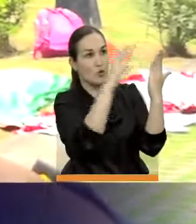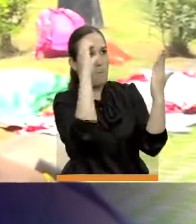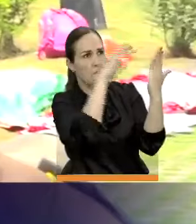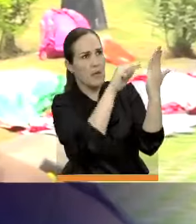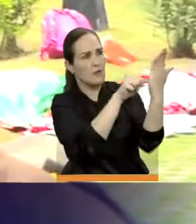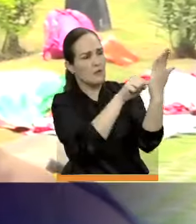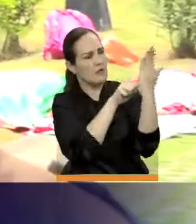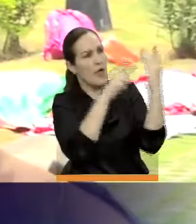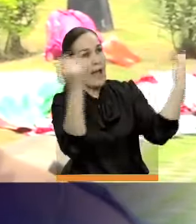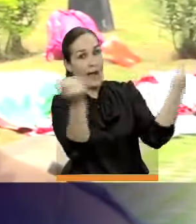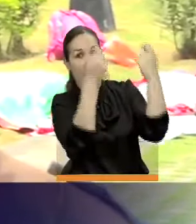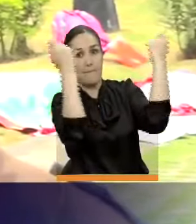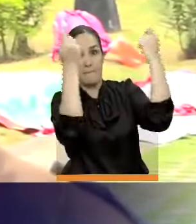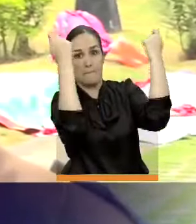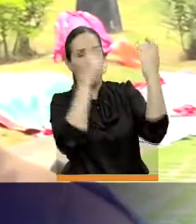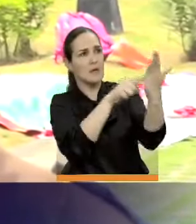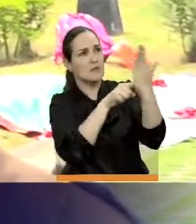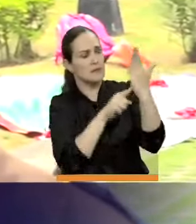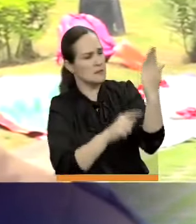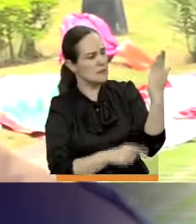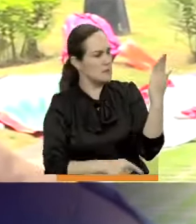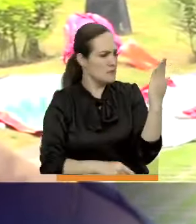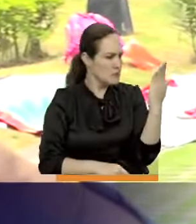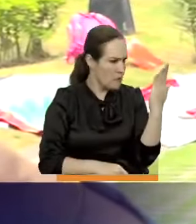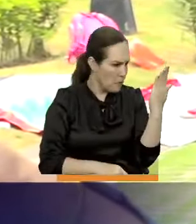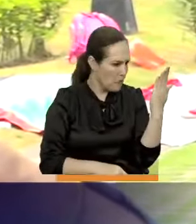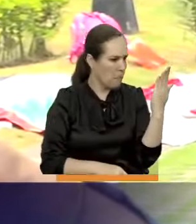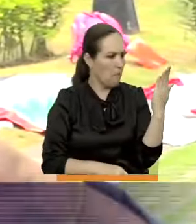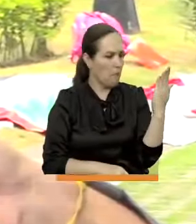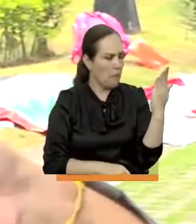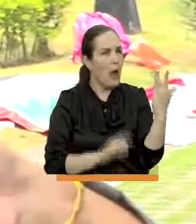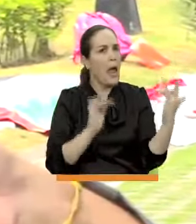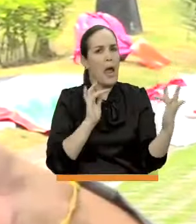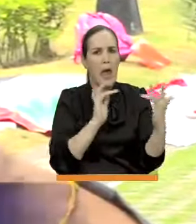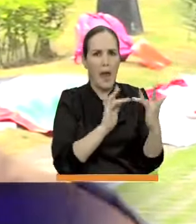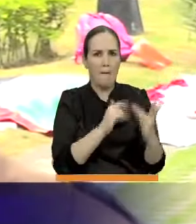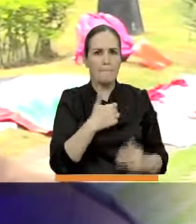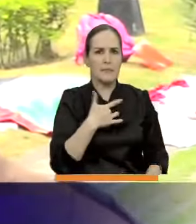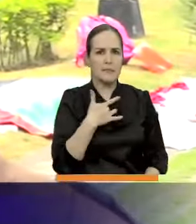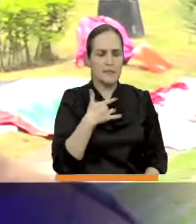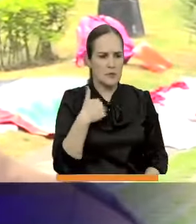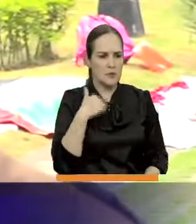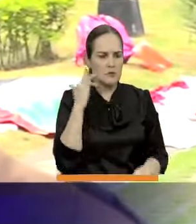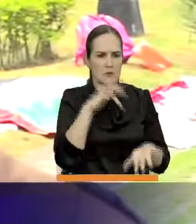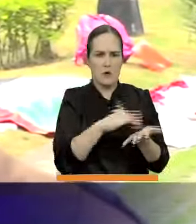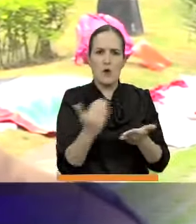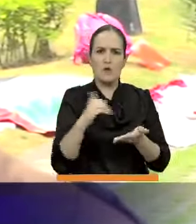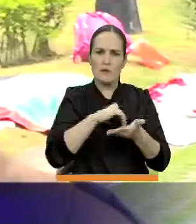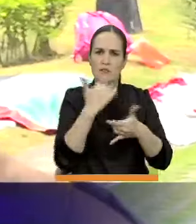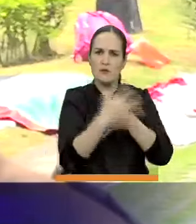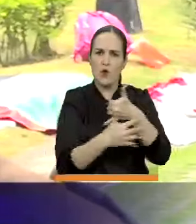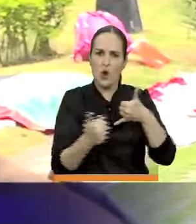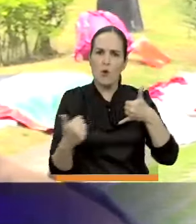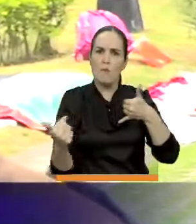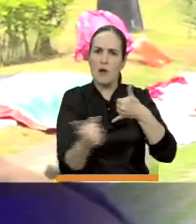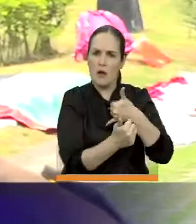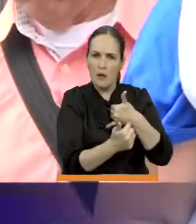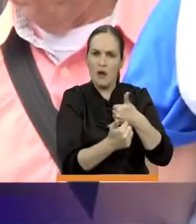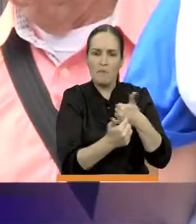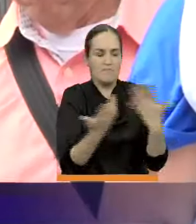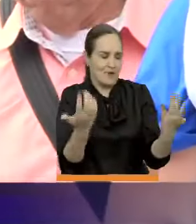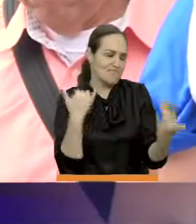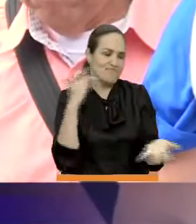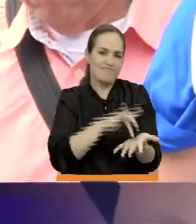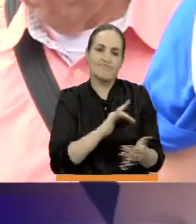en su en su proyecto creí que las condiciones me permitían regresar y y por eso estoy aquí